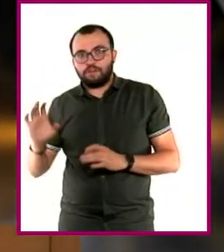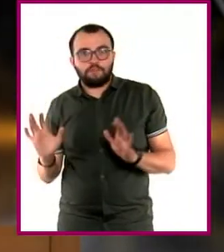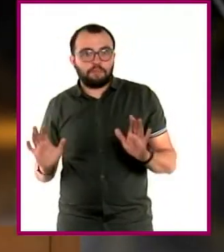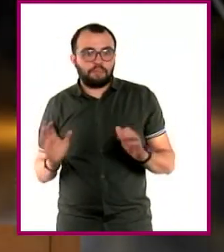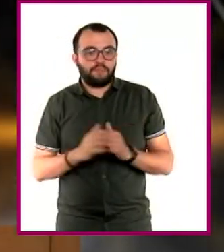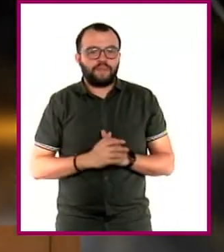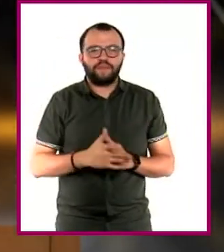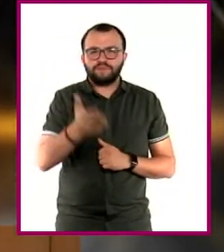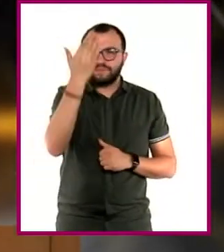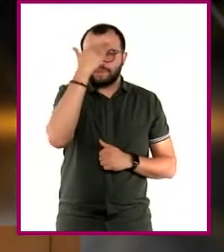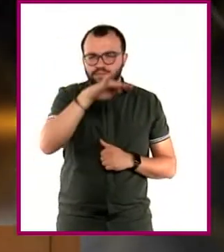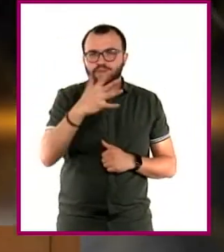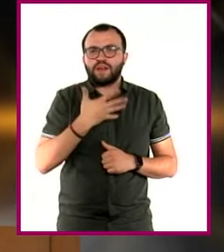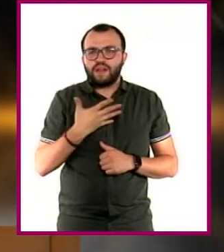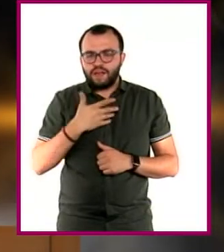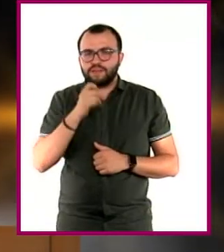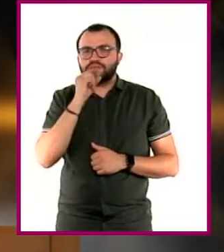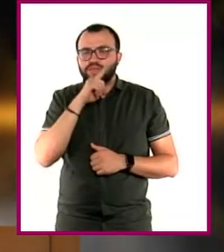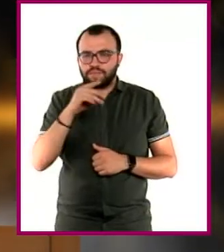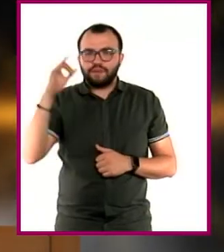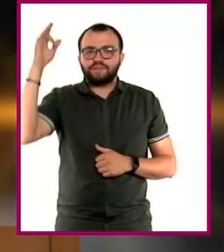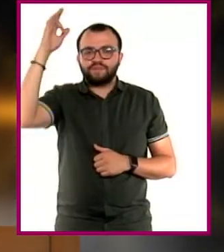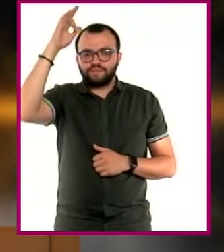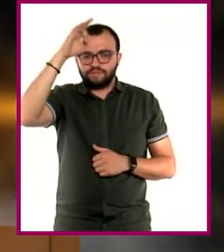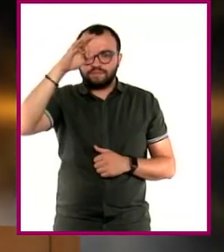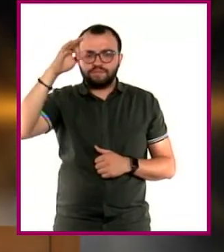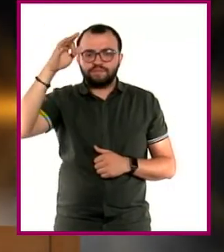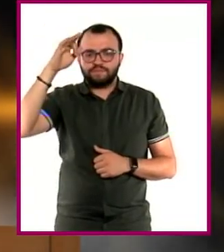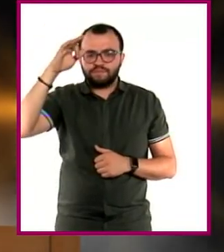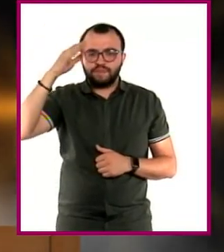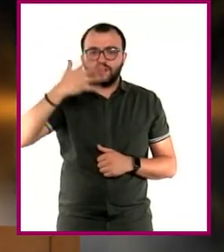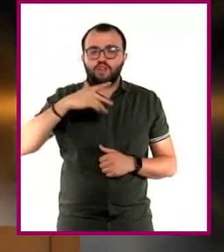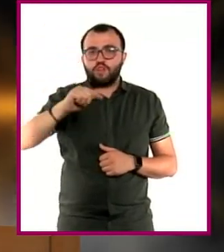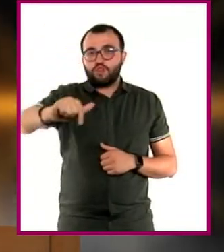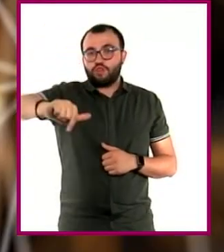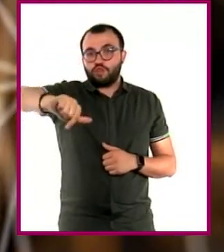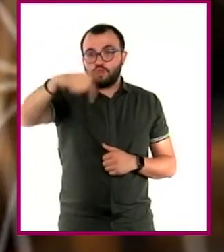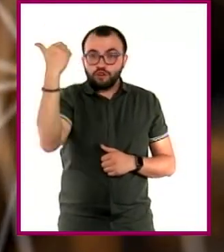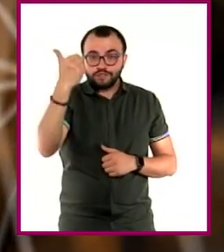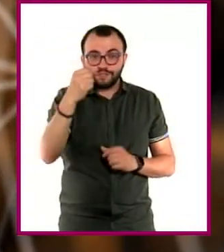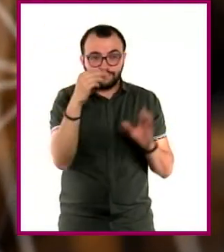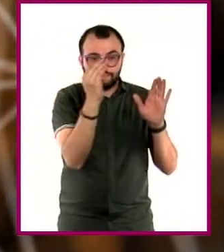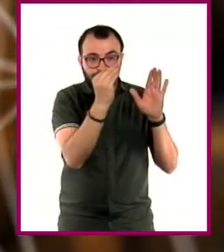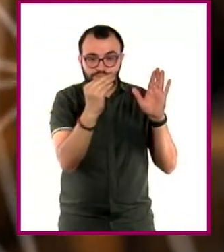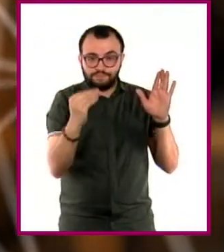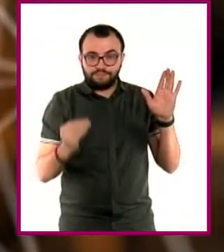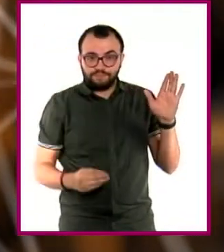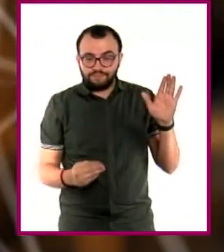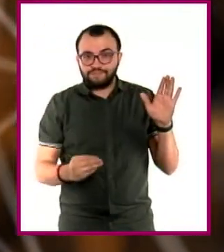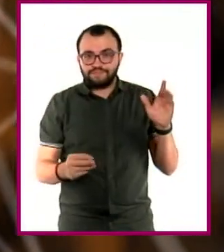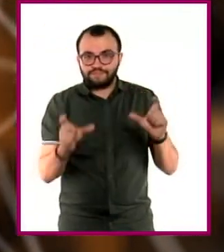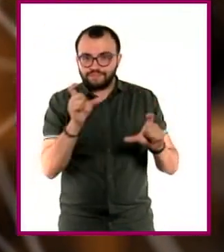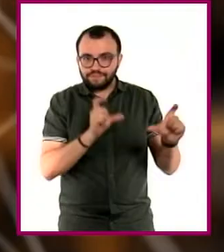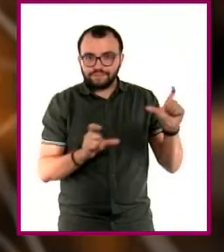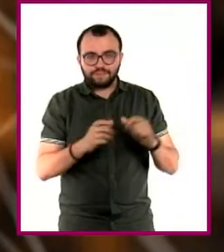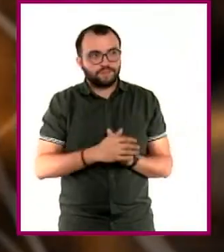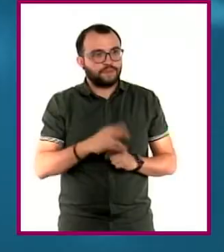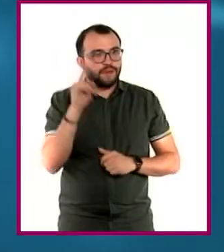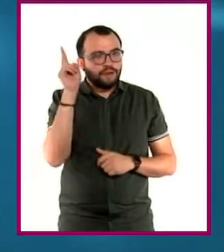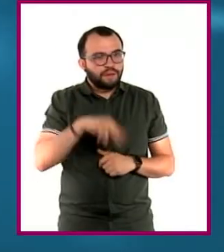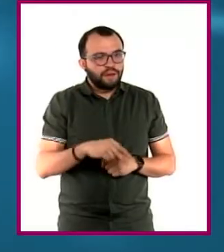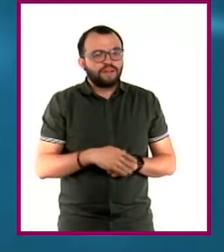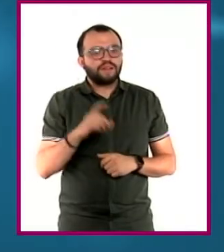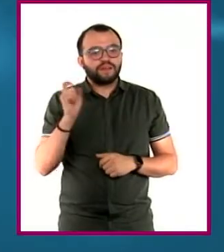¿y sabías que hubo un científico que descubrió 12 elementos químicos? ¿12? ¿En serio? ¿Quién